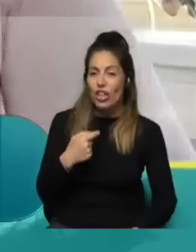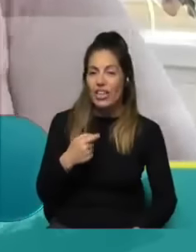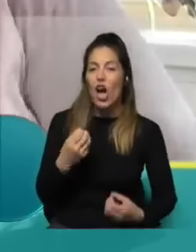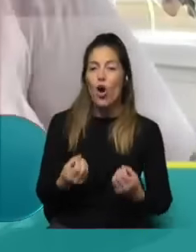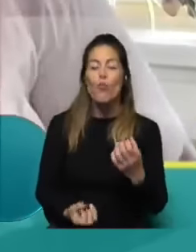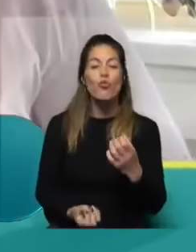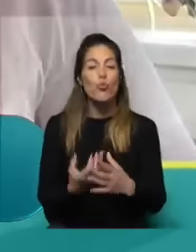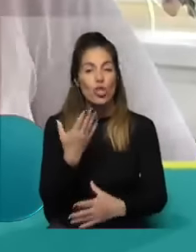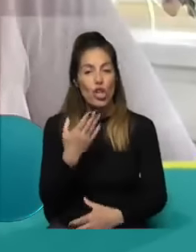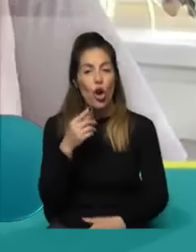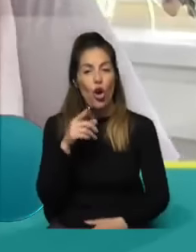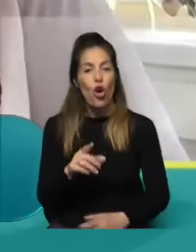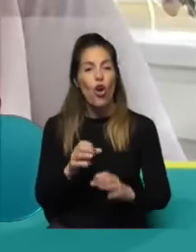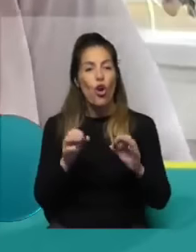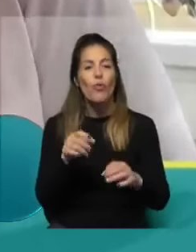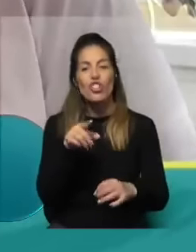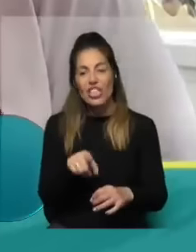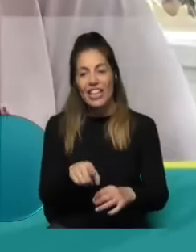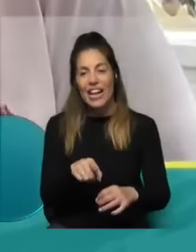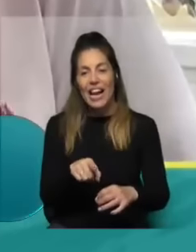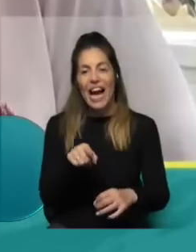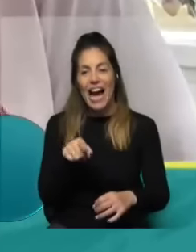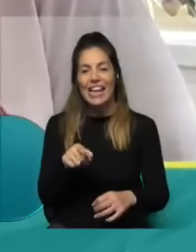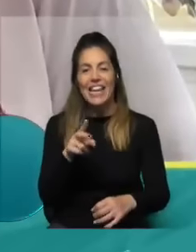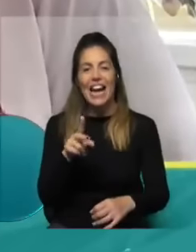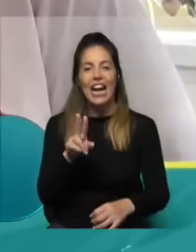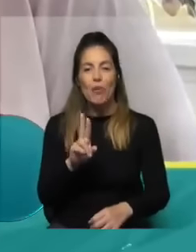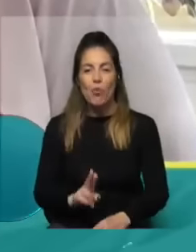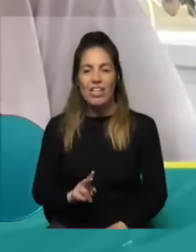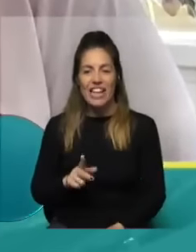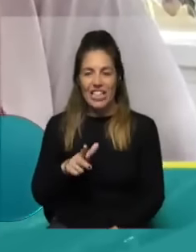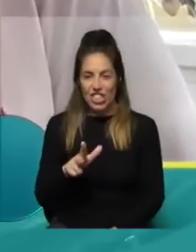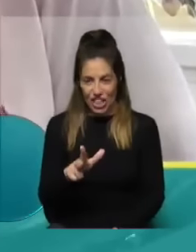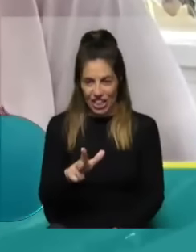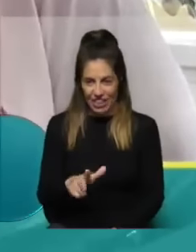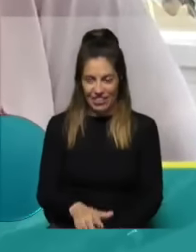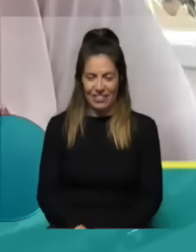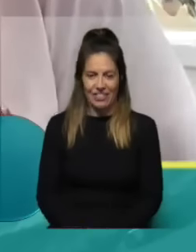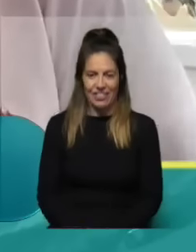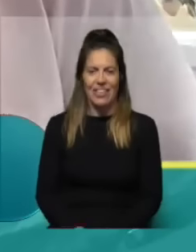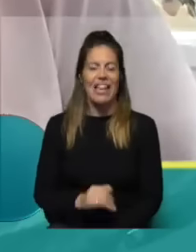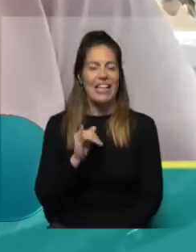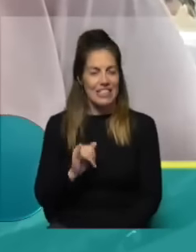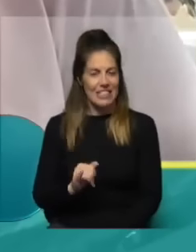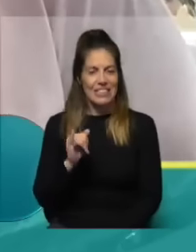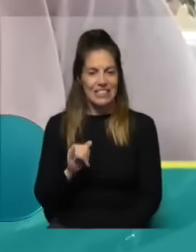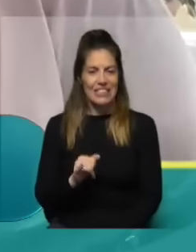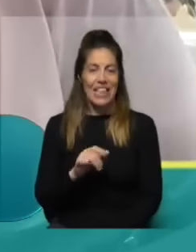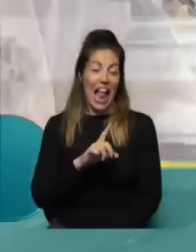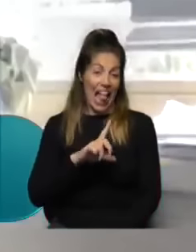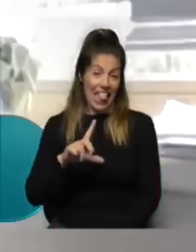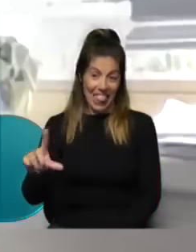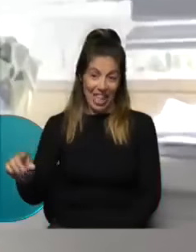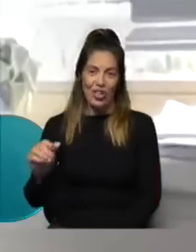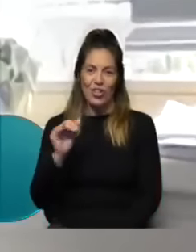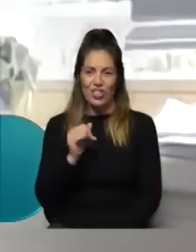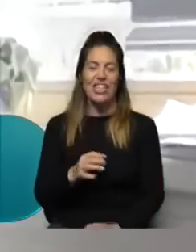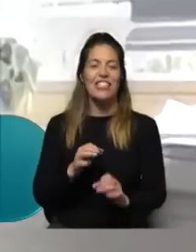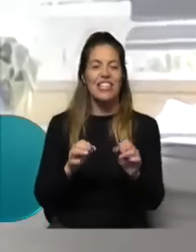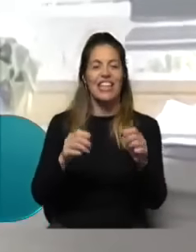¿Cómo llega Florencia a República Checa? Sí, bueno, bastante lejos, ¿no? Llegué